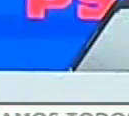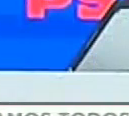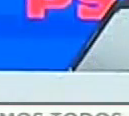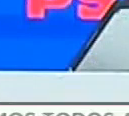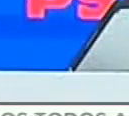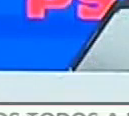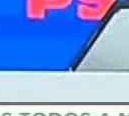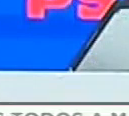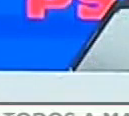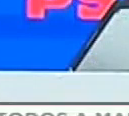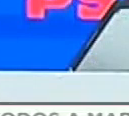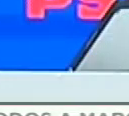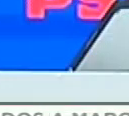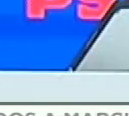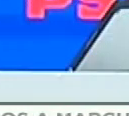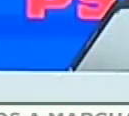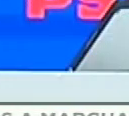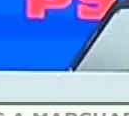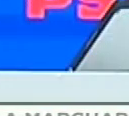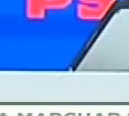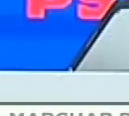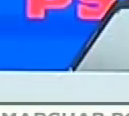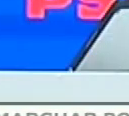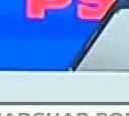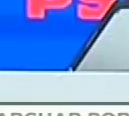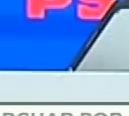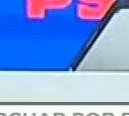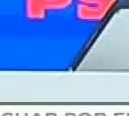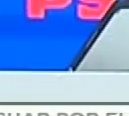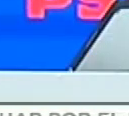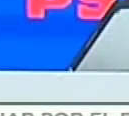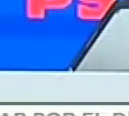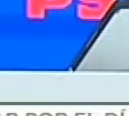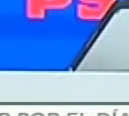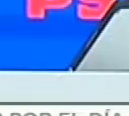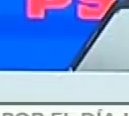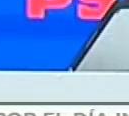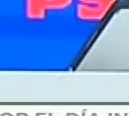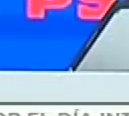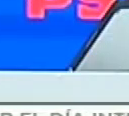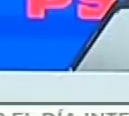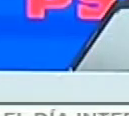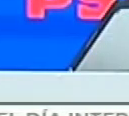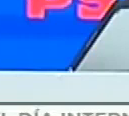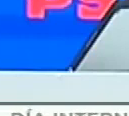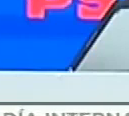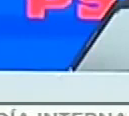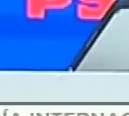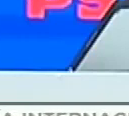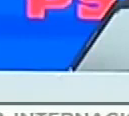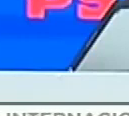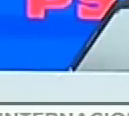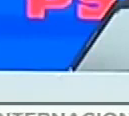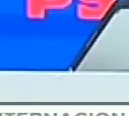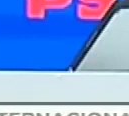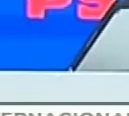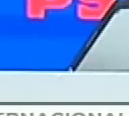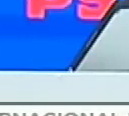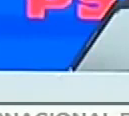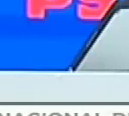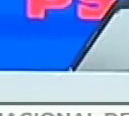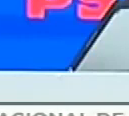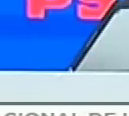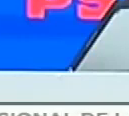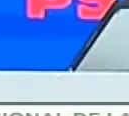el llamado productivo que hizo el presidente de la República. Y afortunadamente, hoy podemos decir que más del 92% de